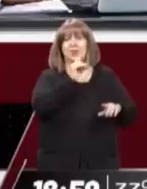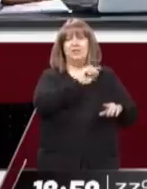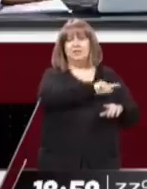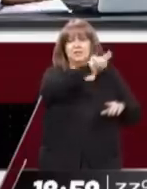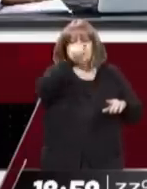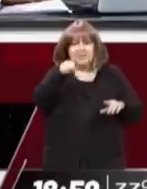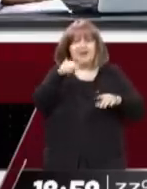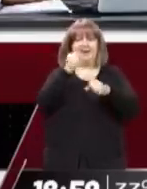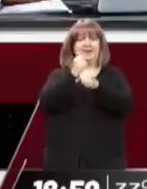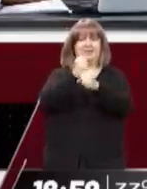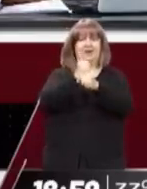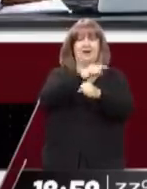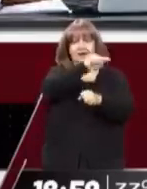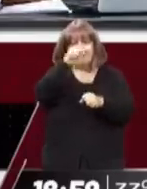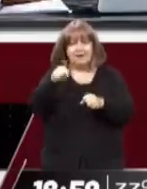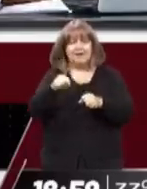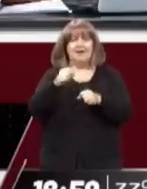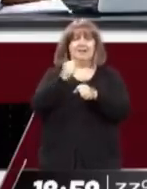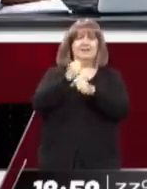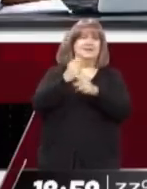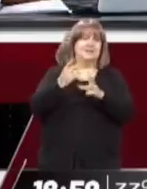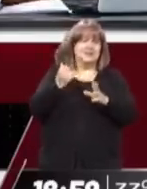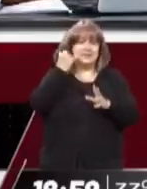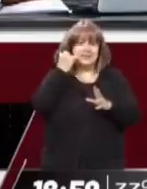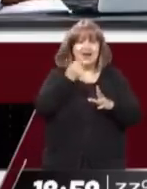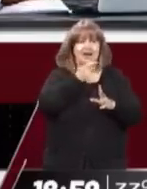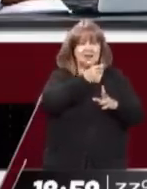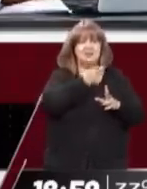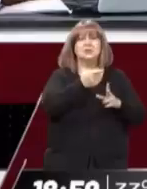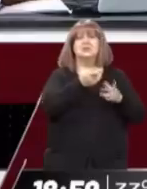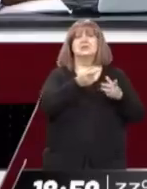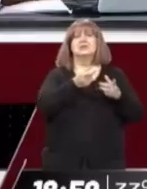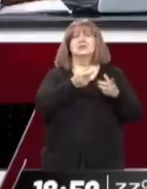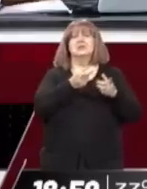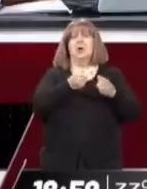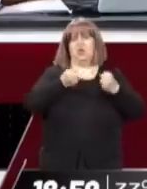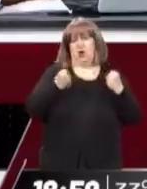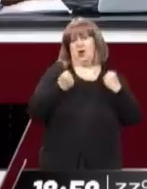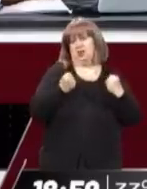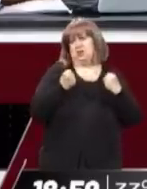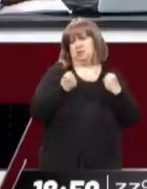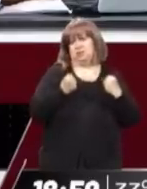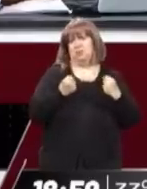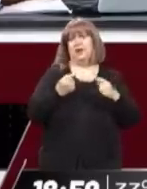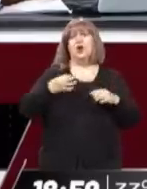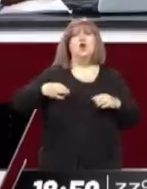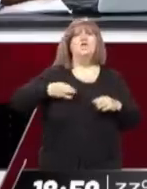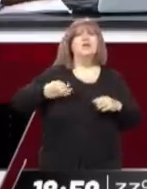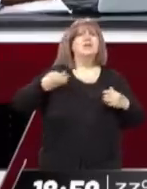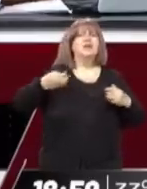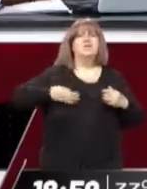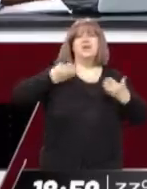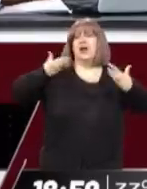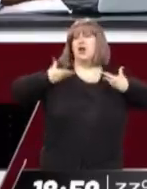hacer socialmente. Sí. Ellos podrán ser muy manipuladores, pero seguramente no van a poder hacer una vida normal, no van a poder